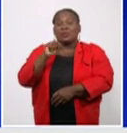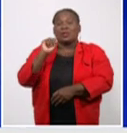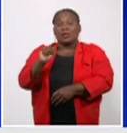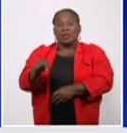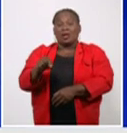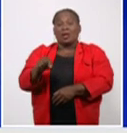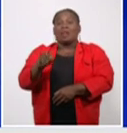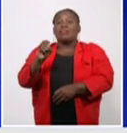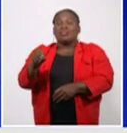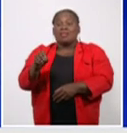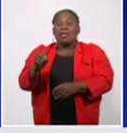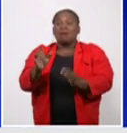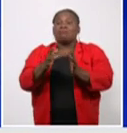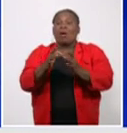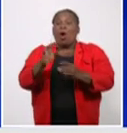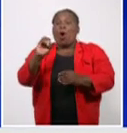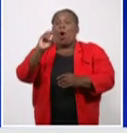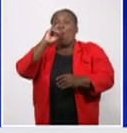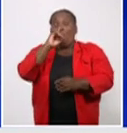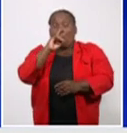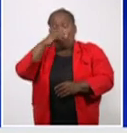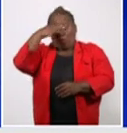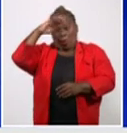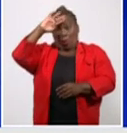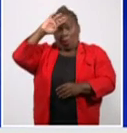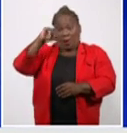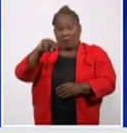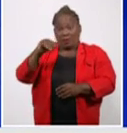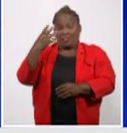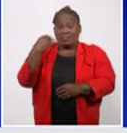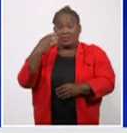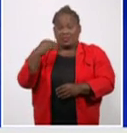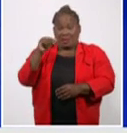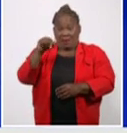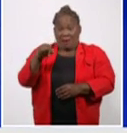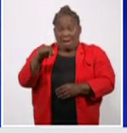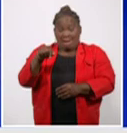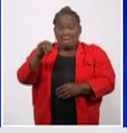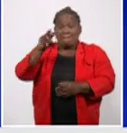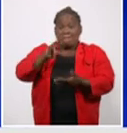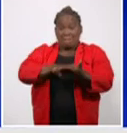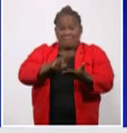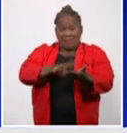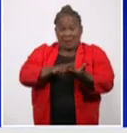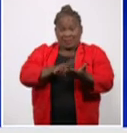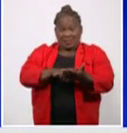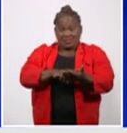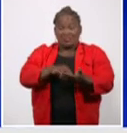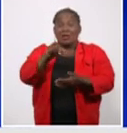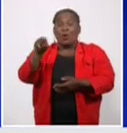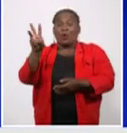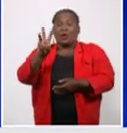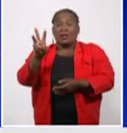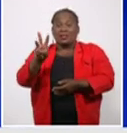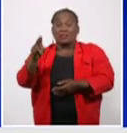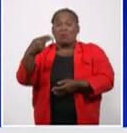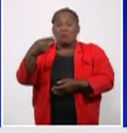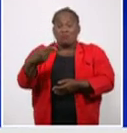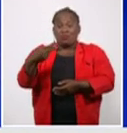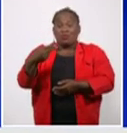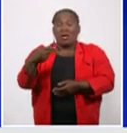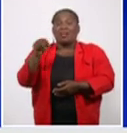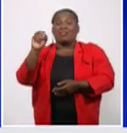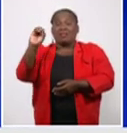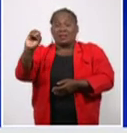OnCuba. Y dice, este martes la Organización Mundial de la Salud, doctor, se reunió con expertos internacionales